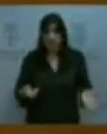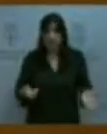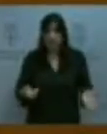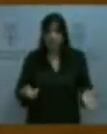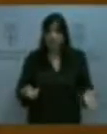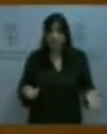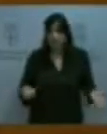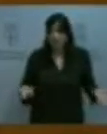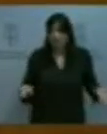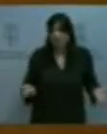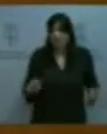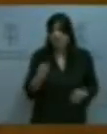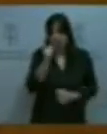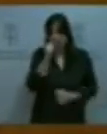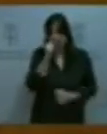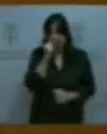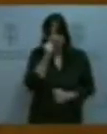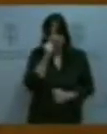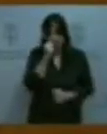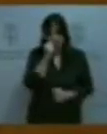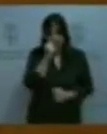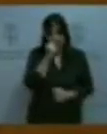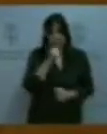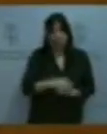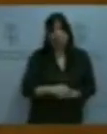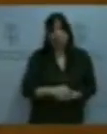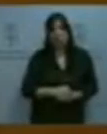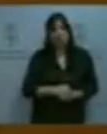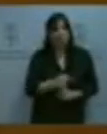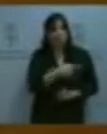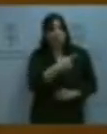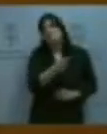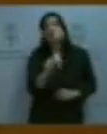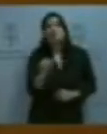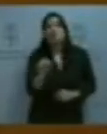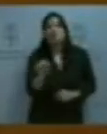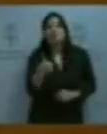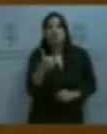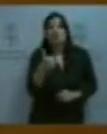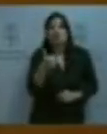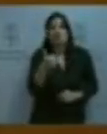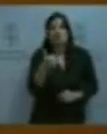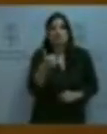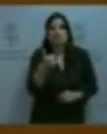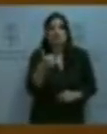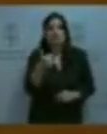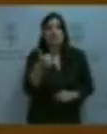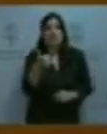Aprobaron extraer, en palabras de la propia resolución, 45 lobos.